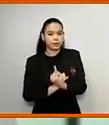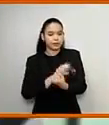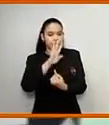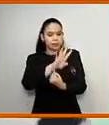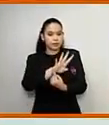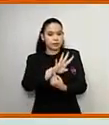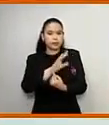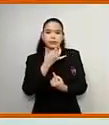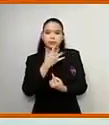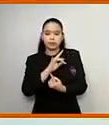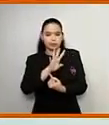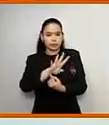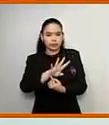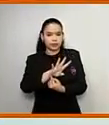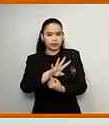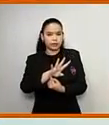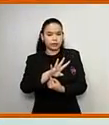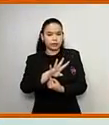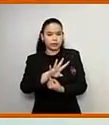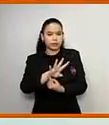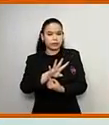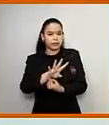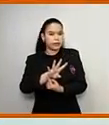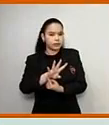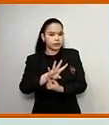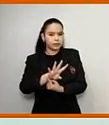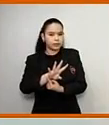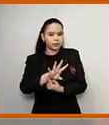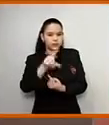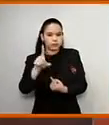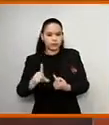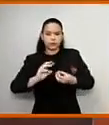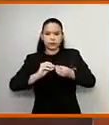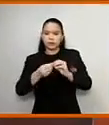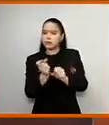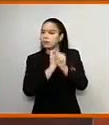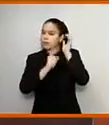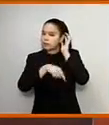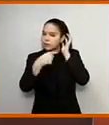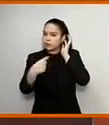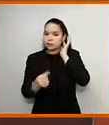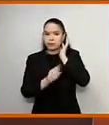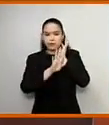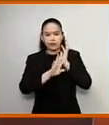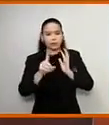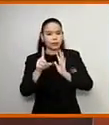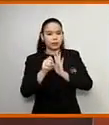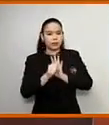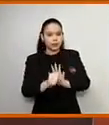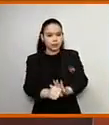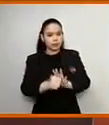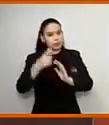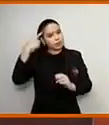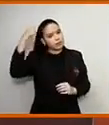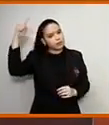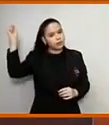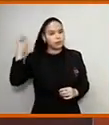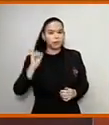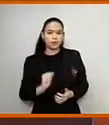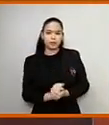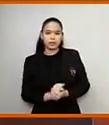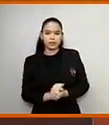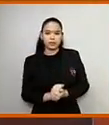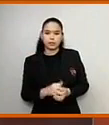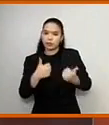4. Mucha suerte. Siguiente dígito. Y este es el 1. Número ganador para la diaria 41 con su símbolo de